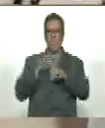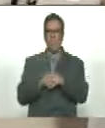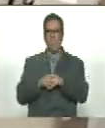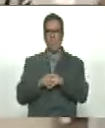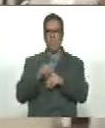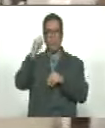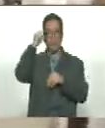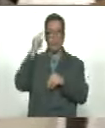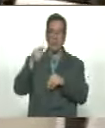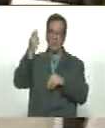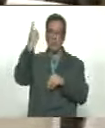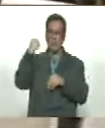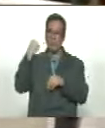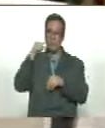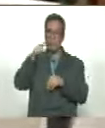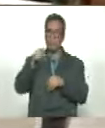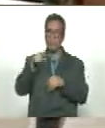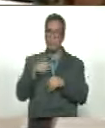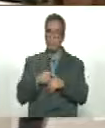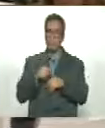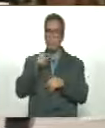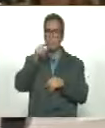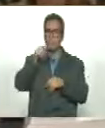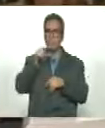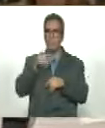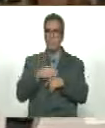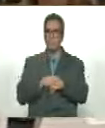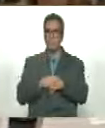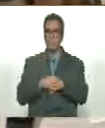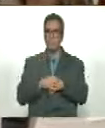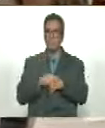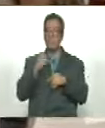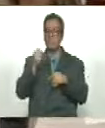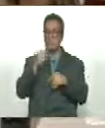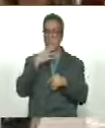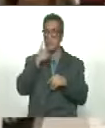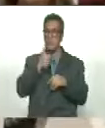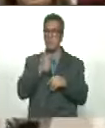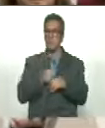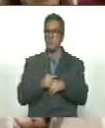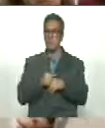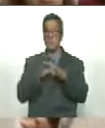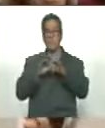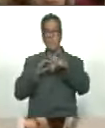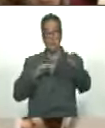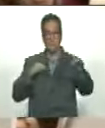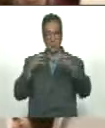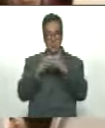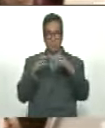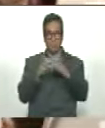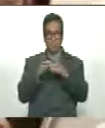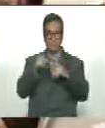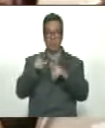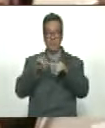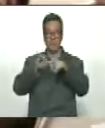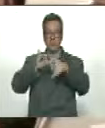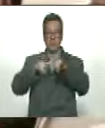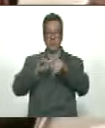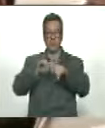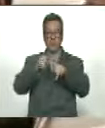que ayer sostuvo una muy grata y larga reunión con el